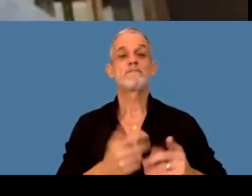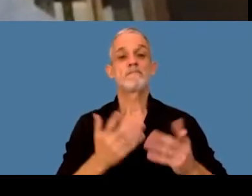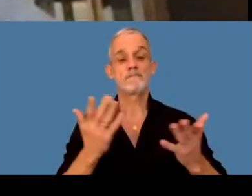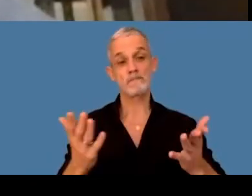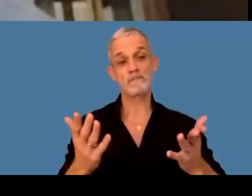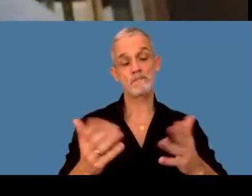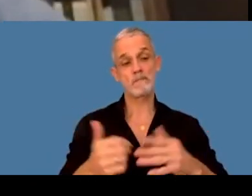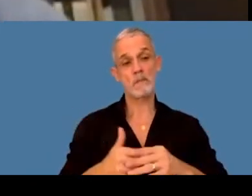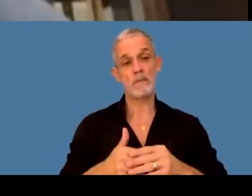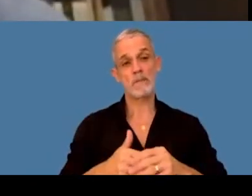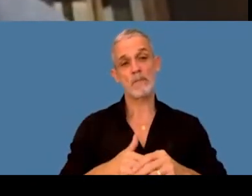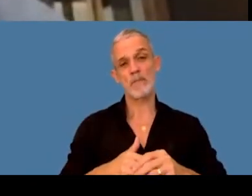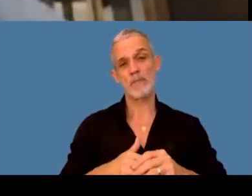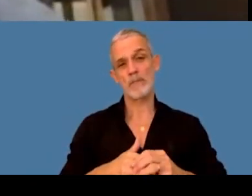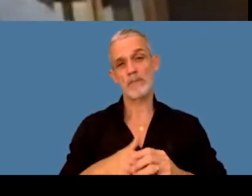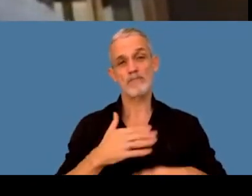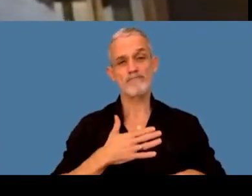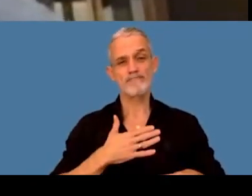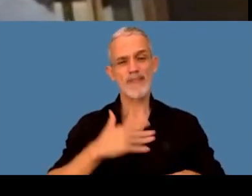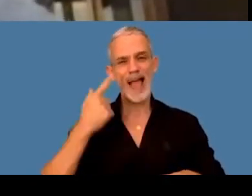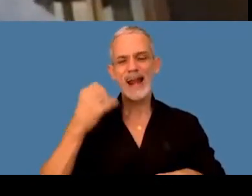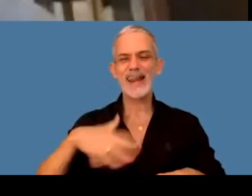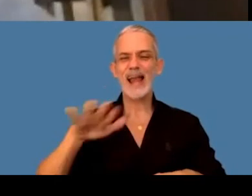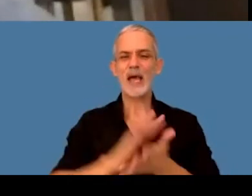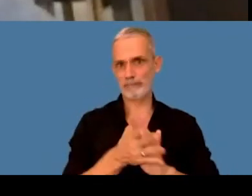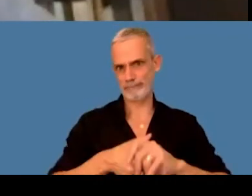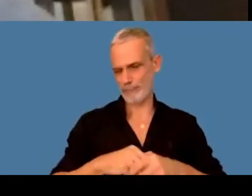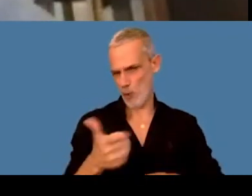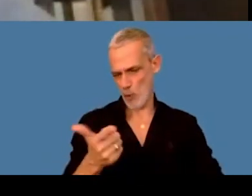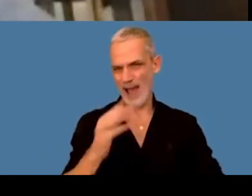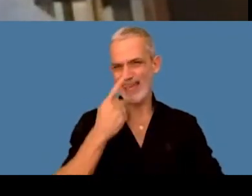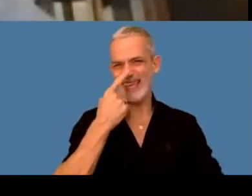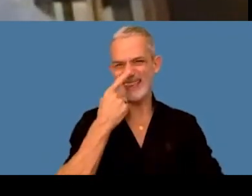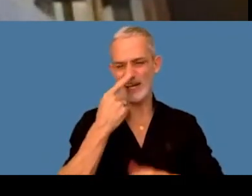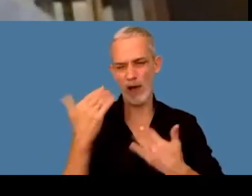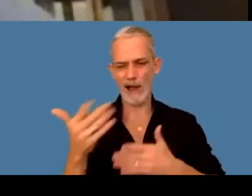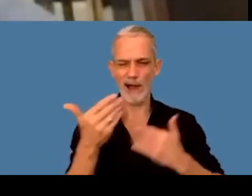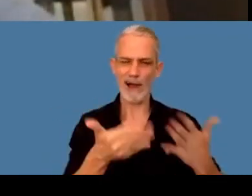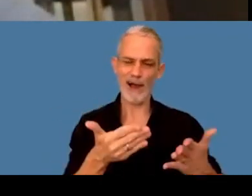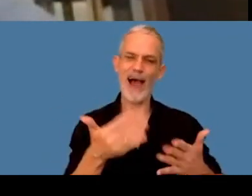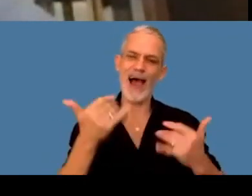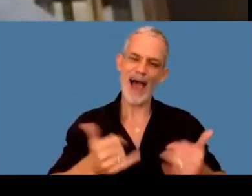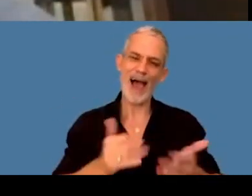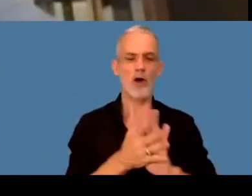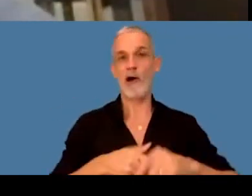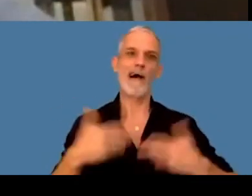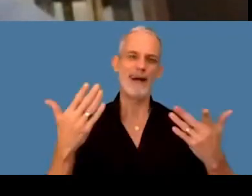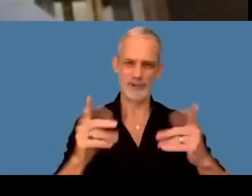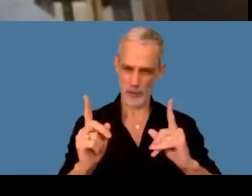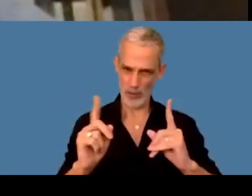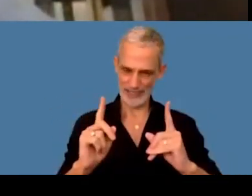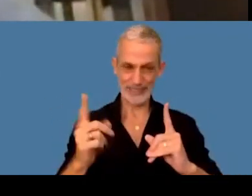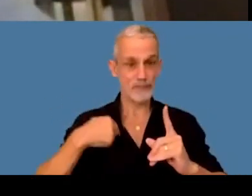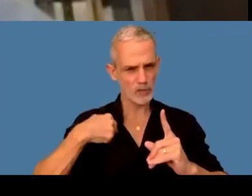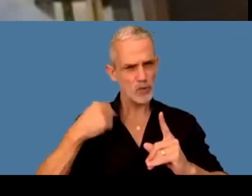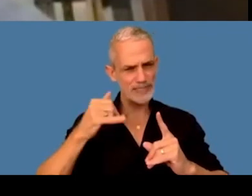que nuestra realidad no es neutra y los intereses tampoco son neutros. A mí lo que me